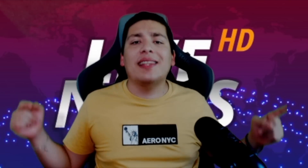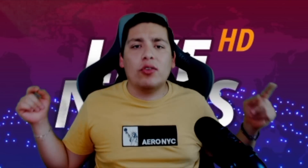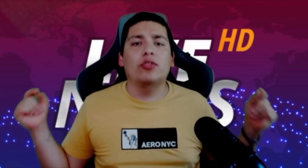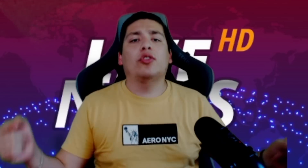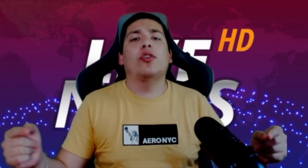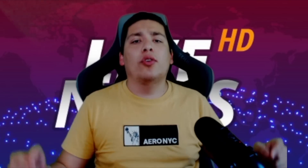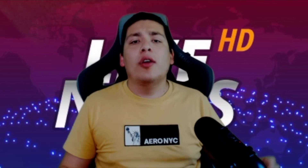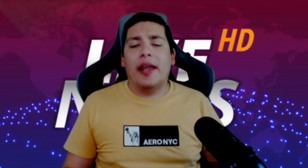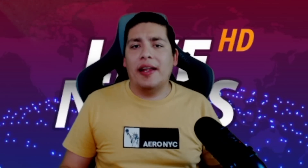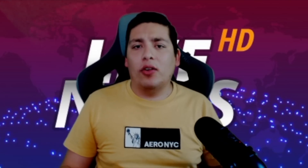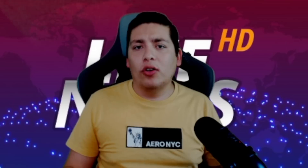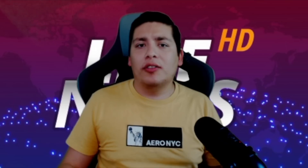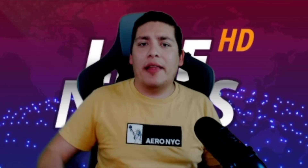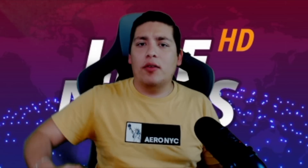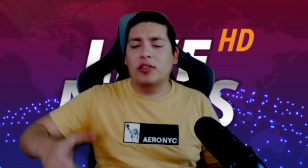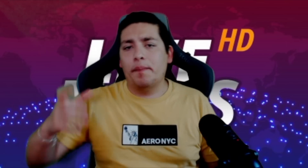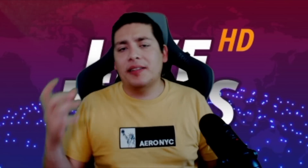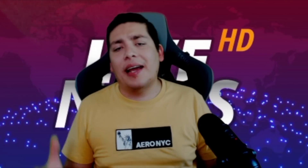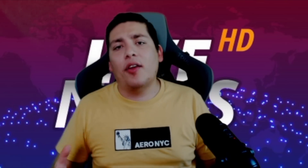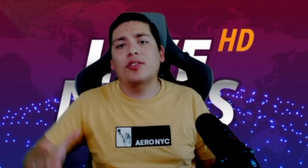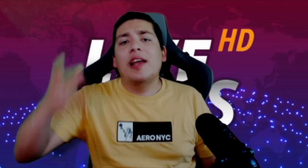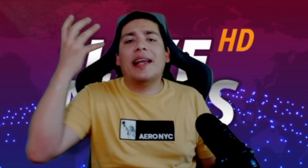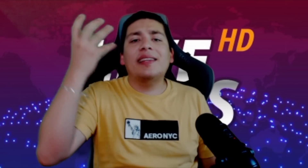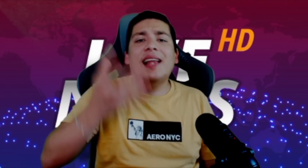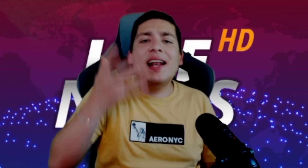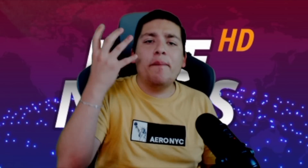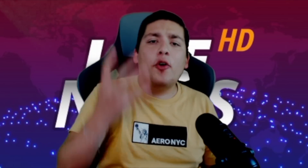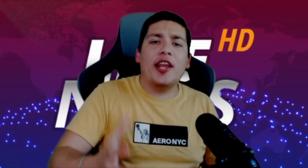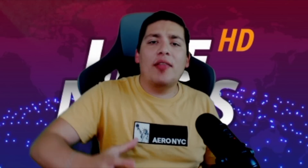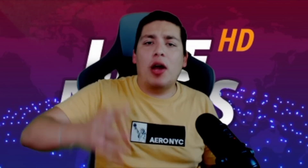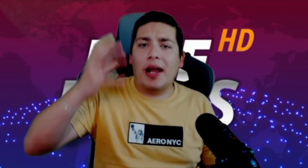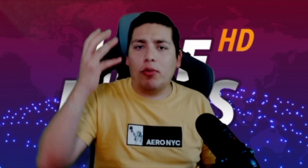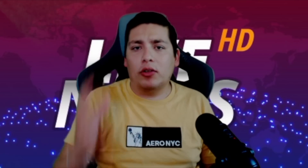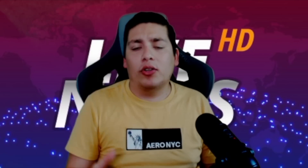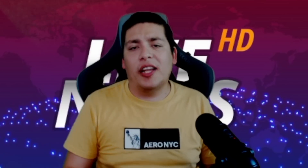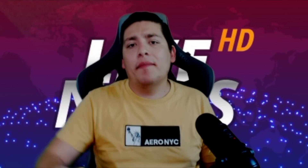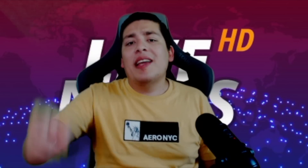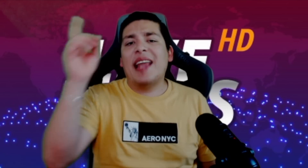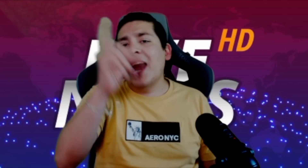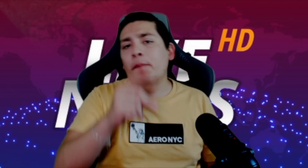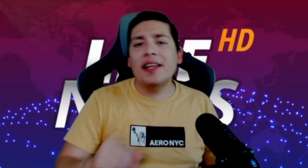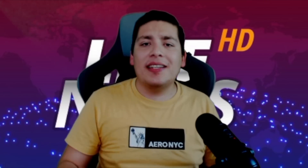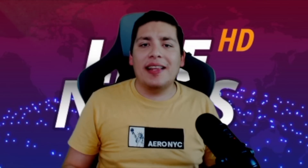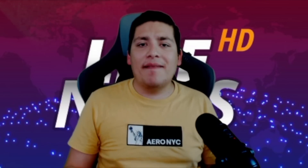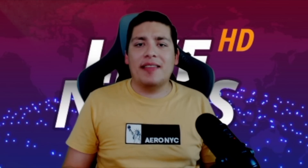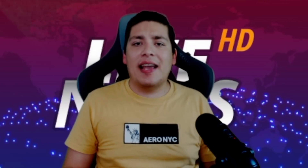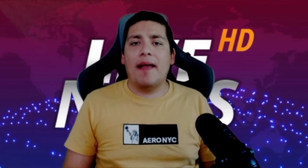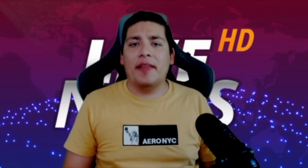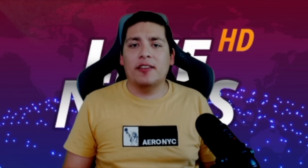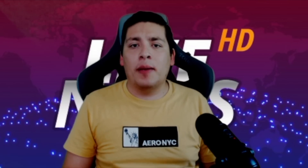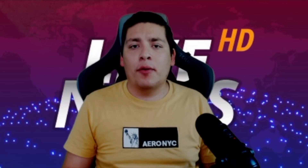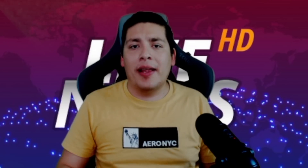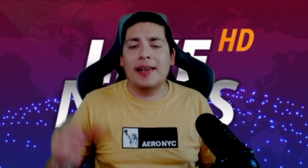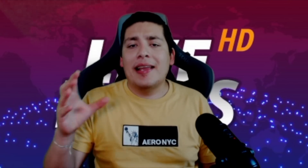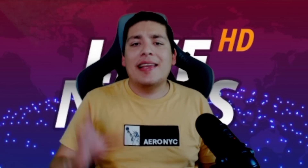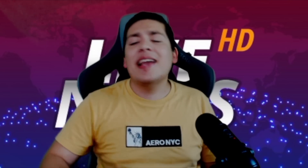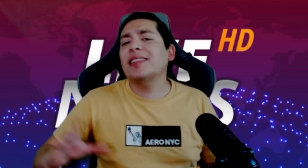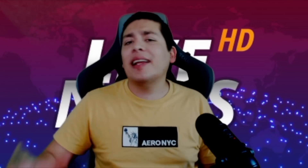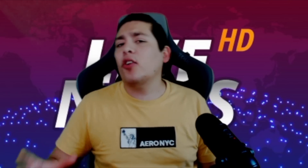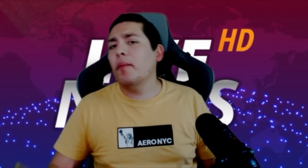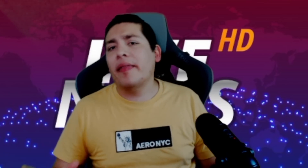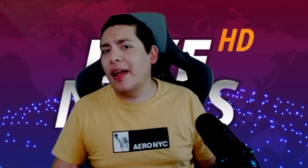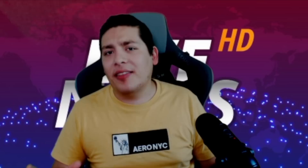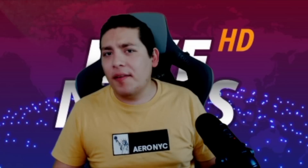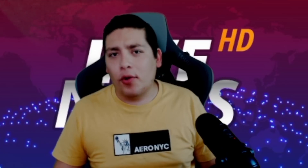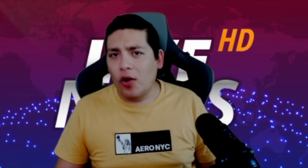se lanza con todo en contra de los empresarios que están apoyando a la 4T y al presidente Andrés Manuel. Y es